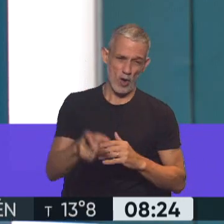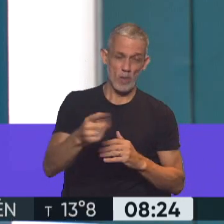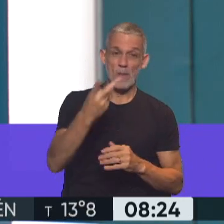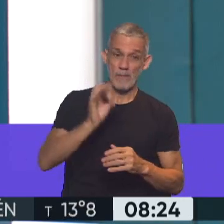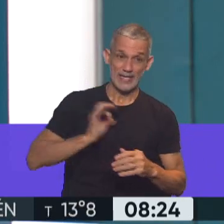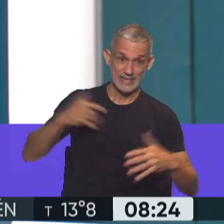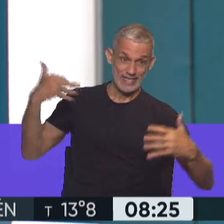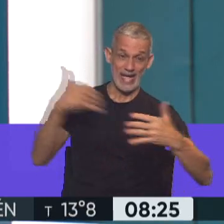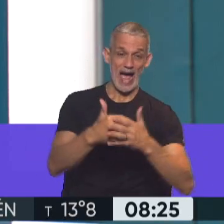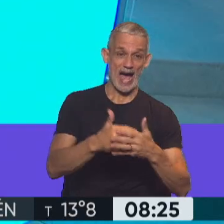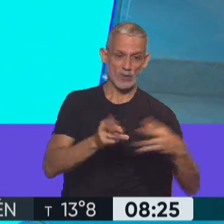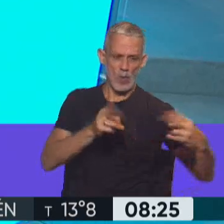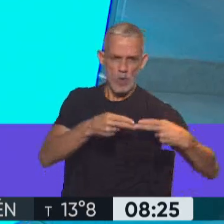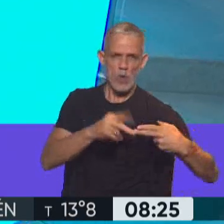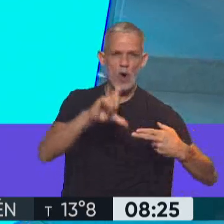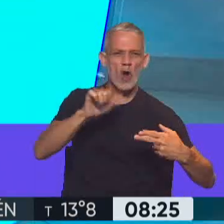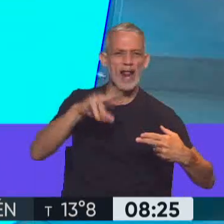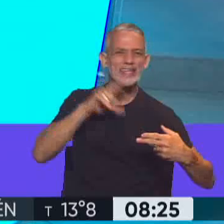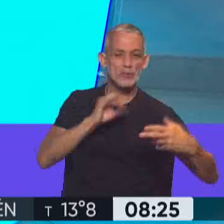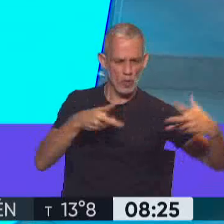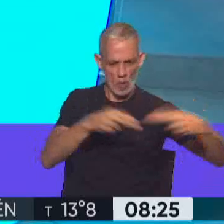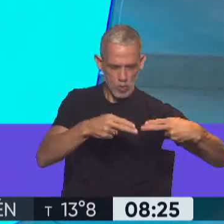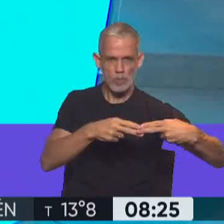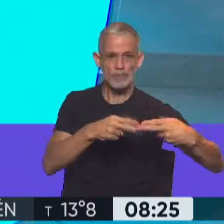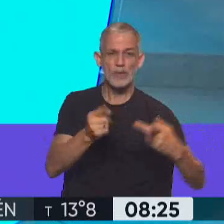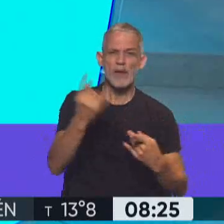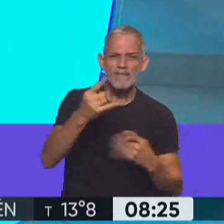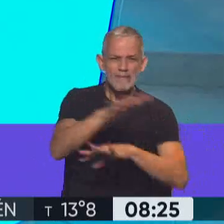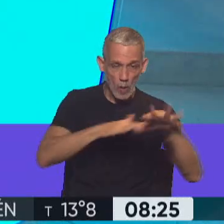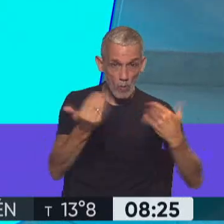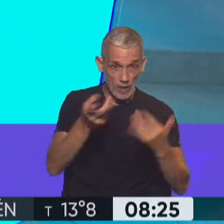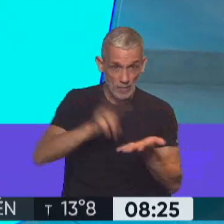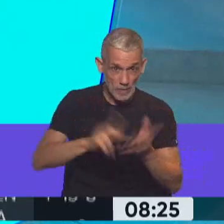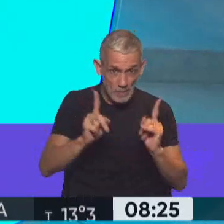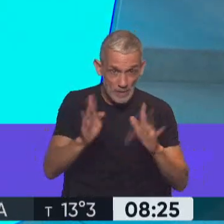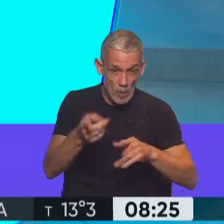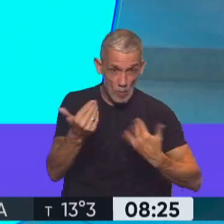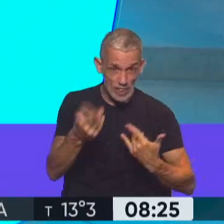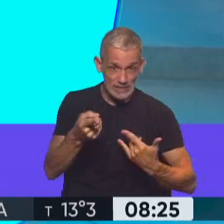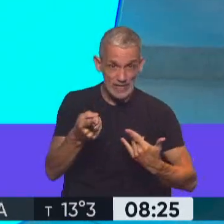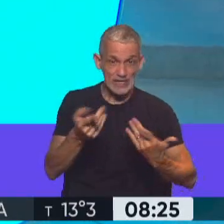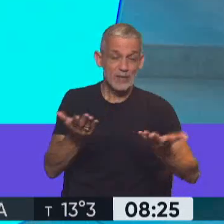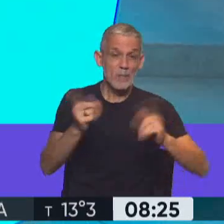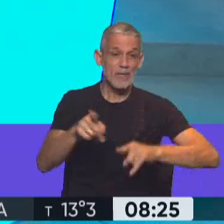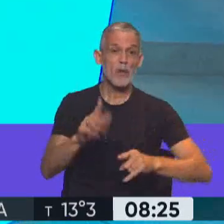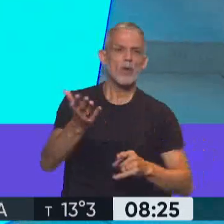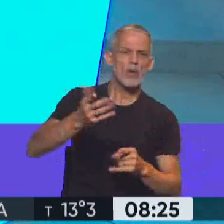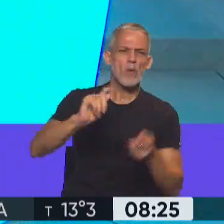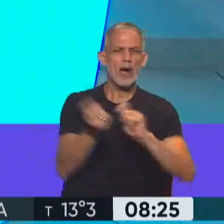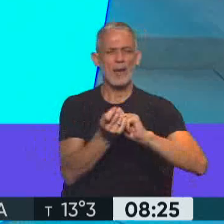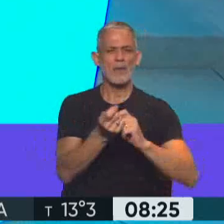del Corralito, esta semana hubo varias noticias falsas. ¿Se puede volver a repetir? Y también, si se puede volver a repetir, ¿qué cambió en el